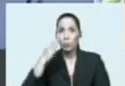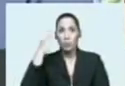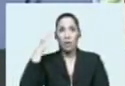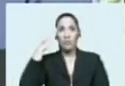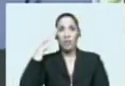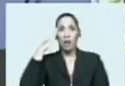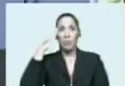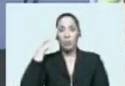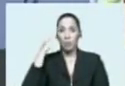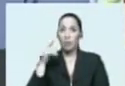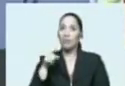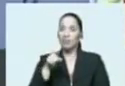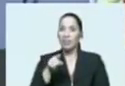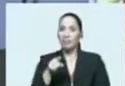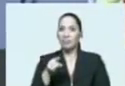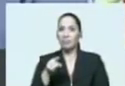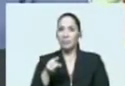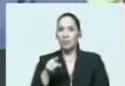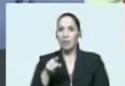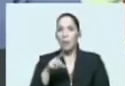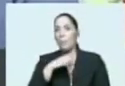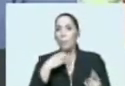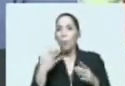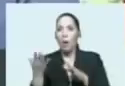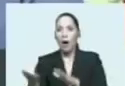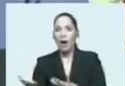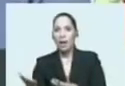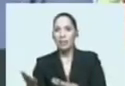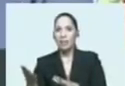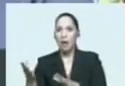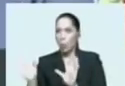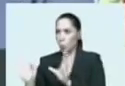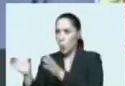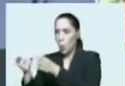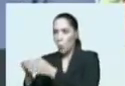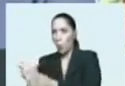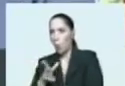sentenciado por las hienas a la tortura al asesinato